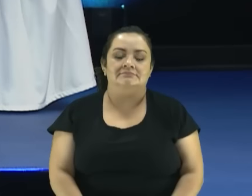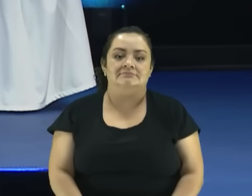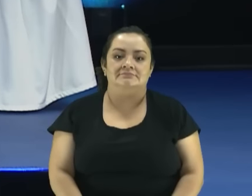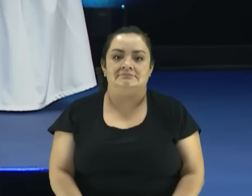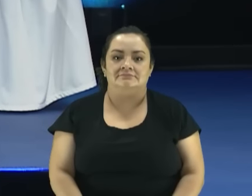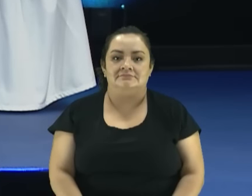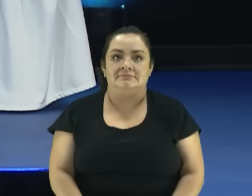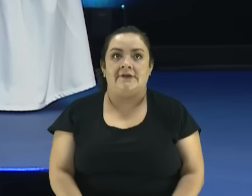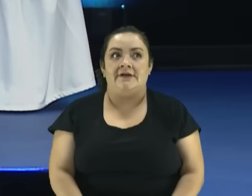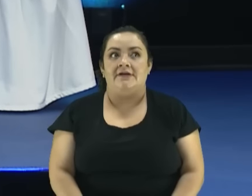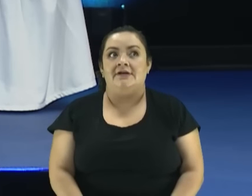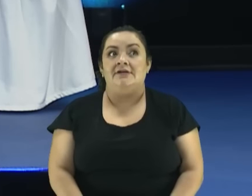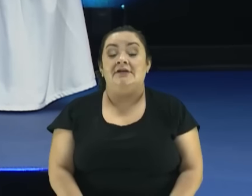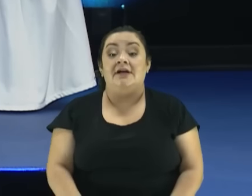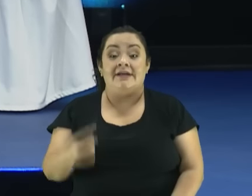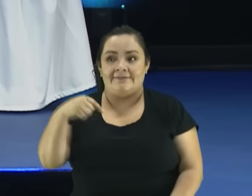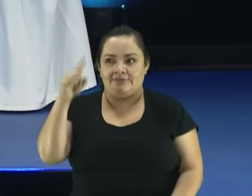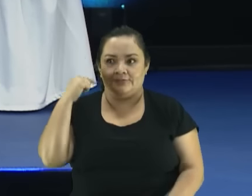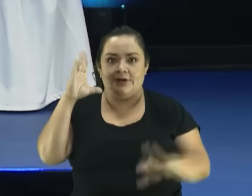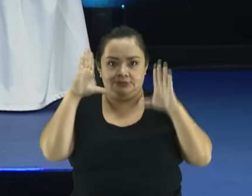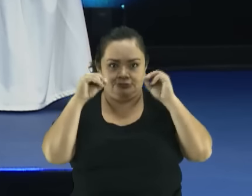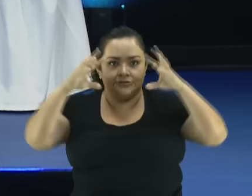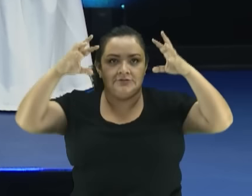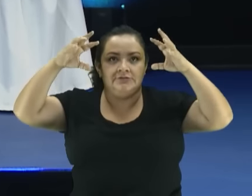noticia noche llovió